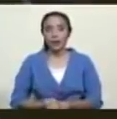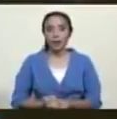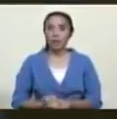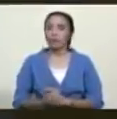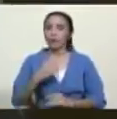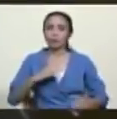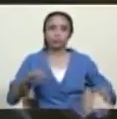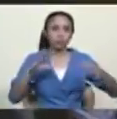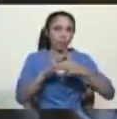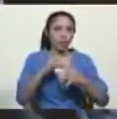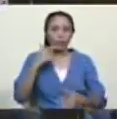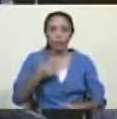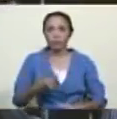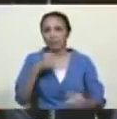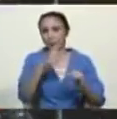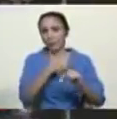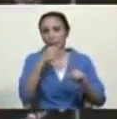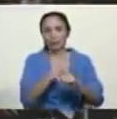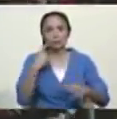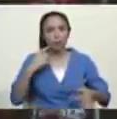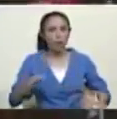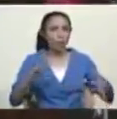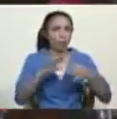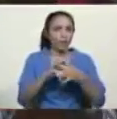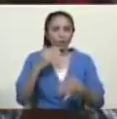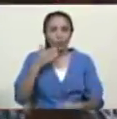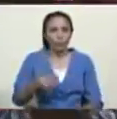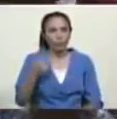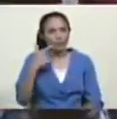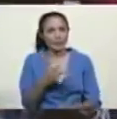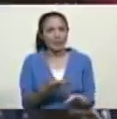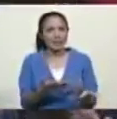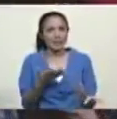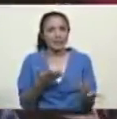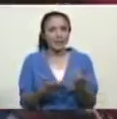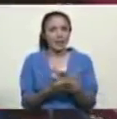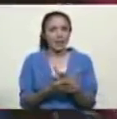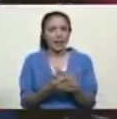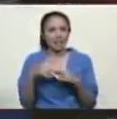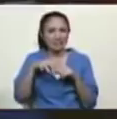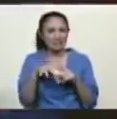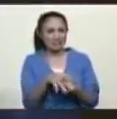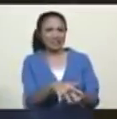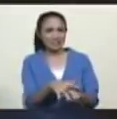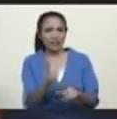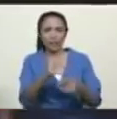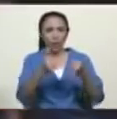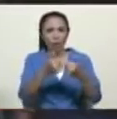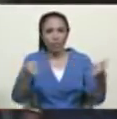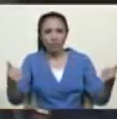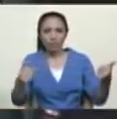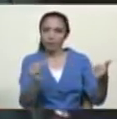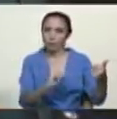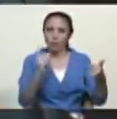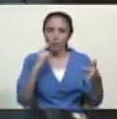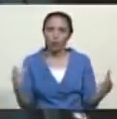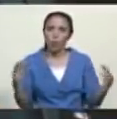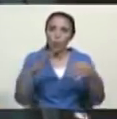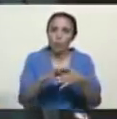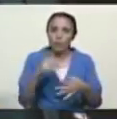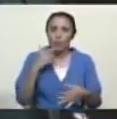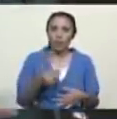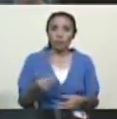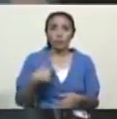sigamos unidos en esta batalla. Que nada ni nadie pueda dividir al pueblo portugueseño, a